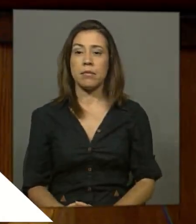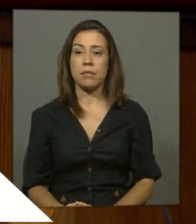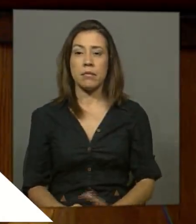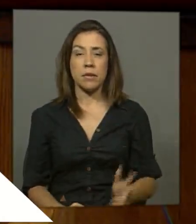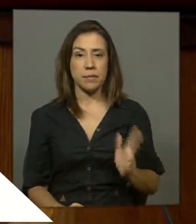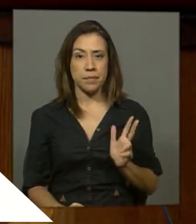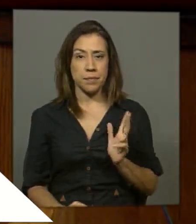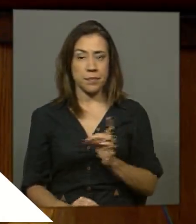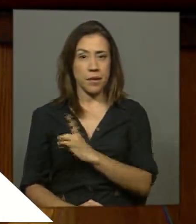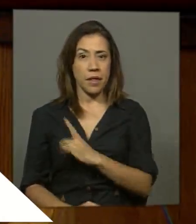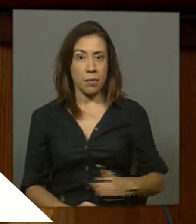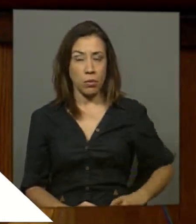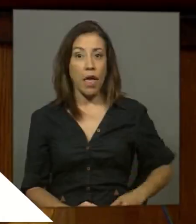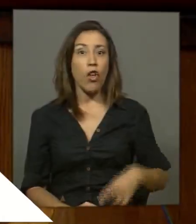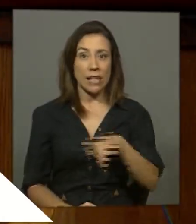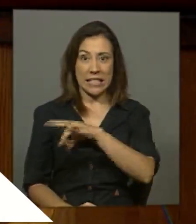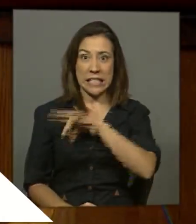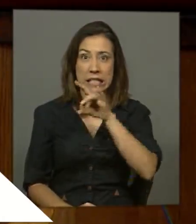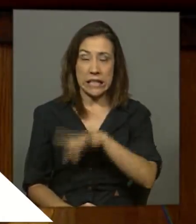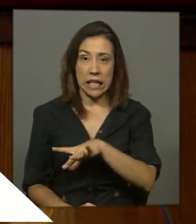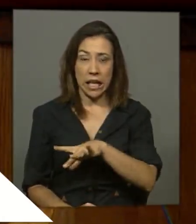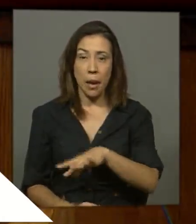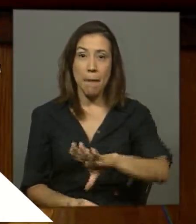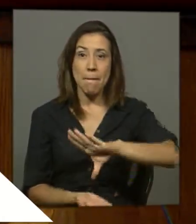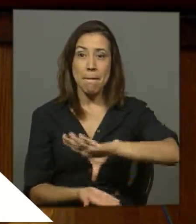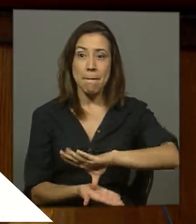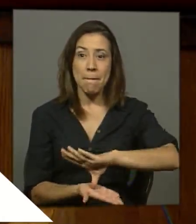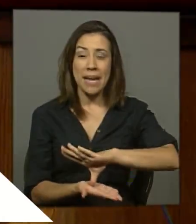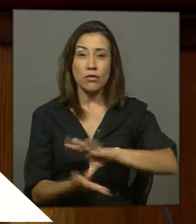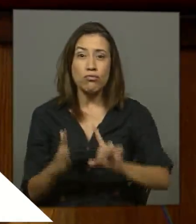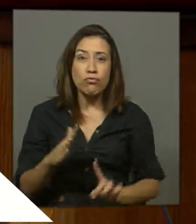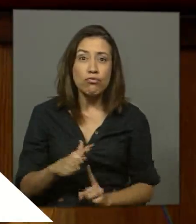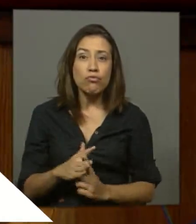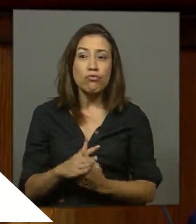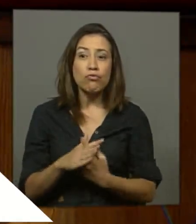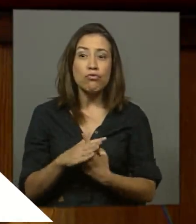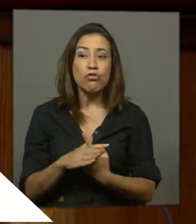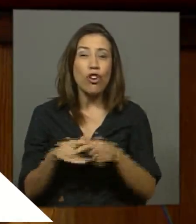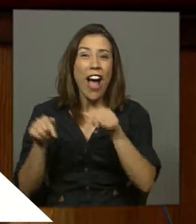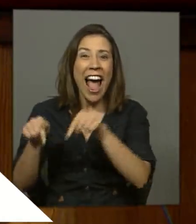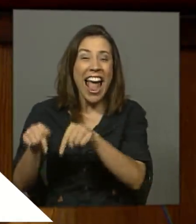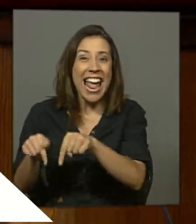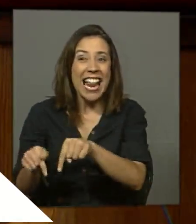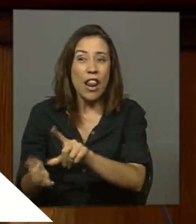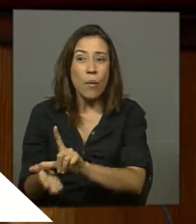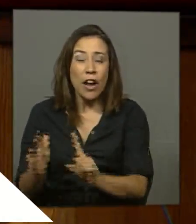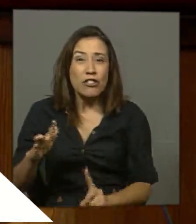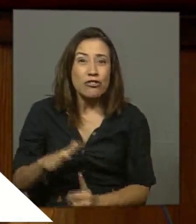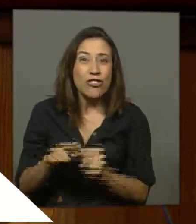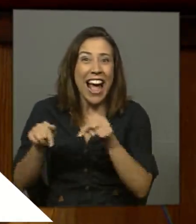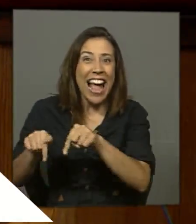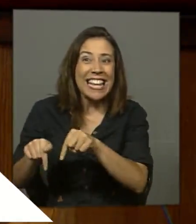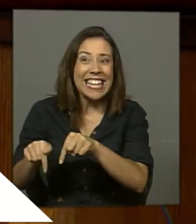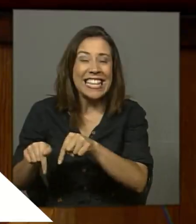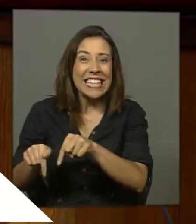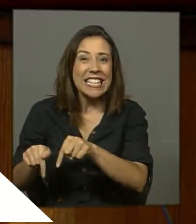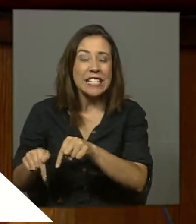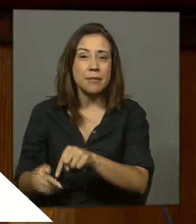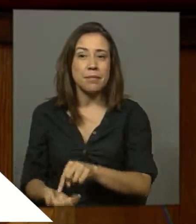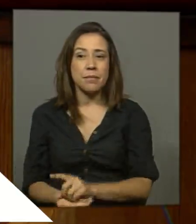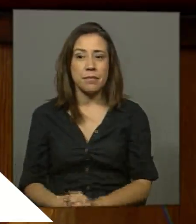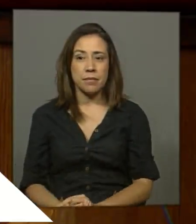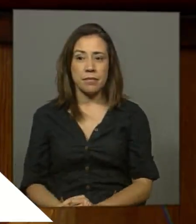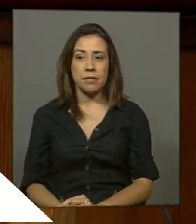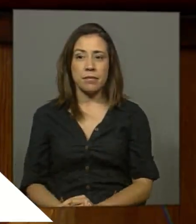señor diputado de chile país que nació allá país que nació allá